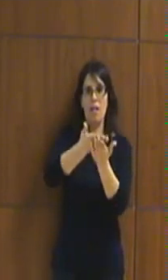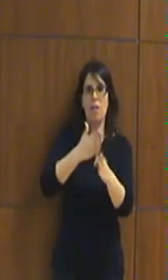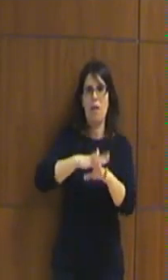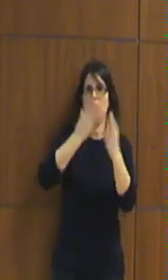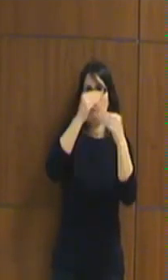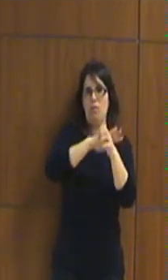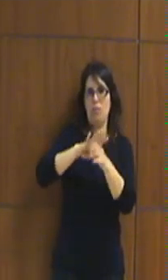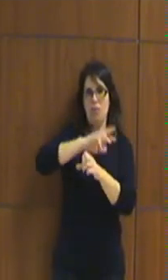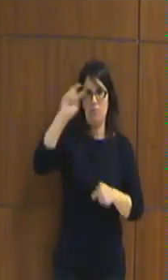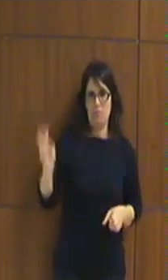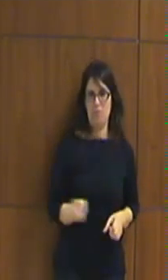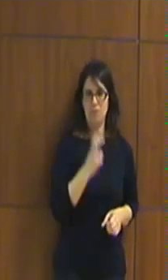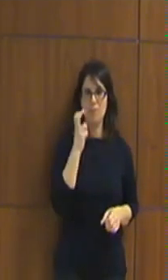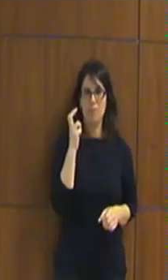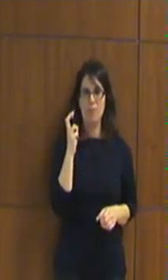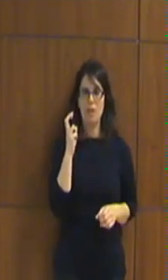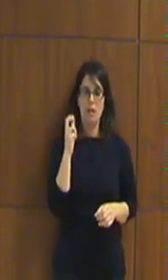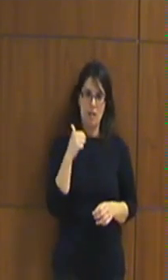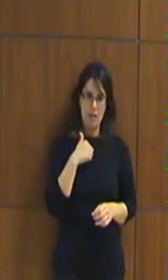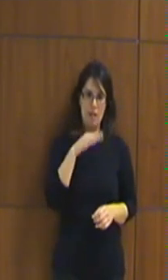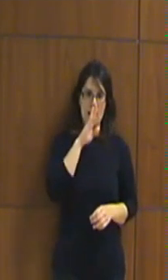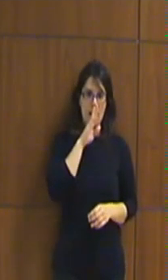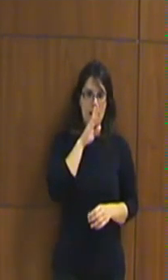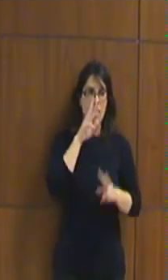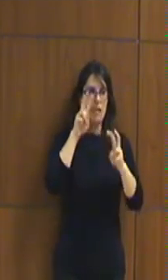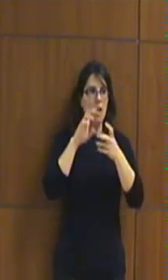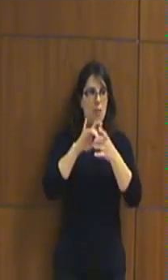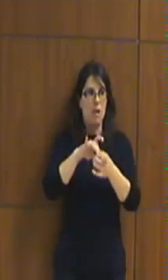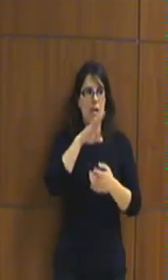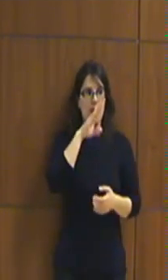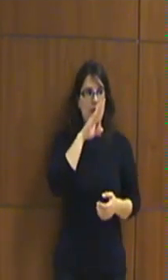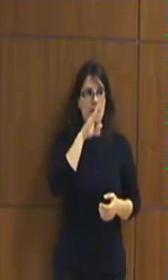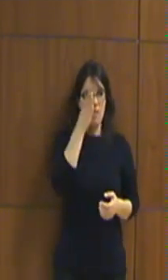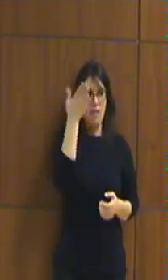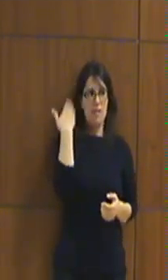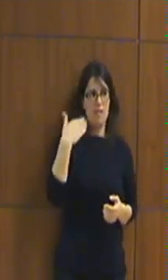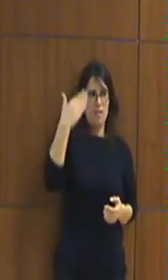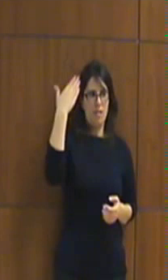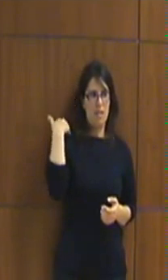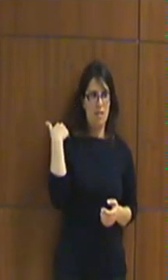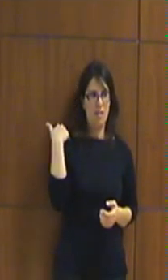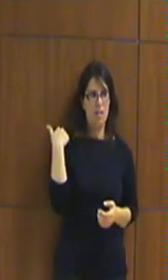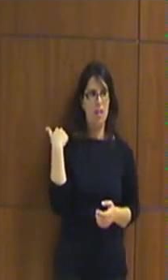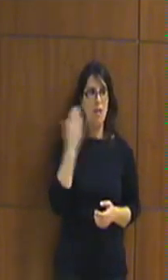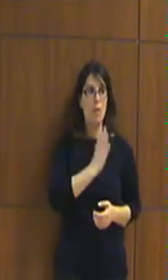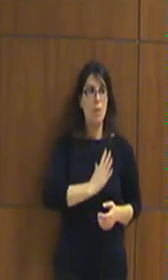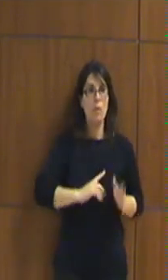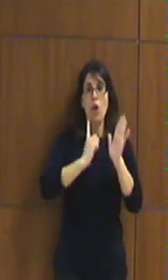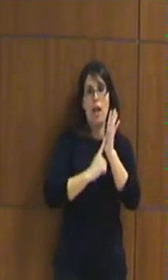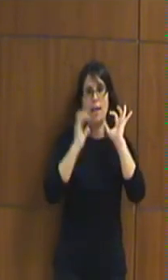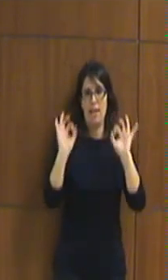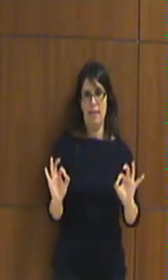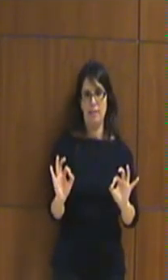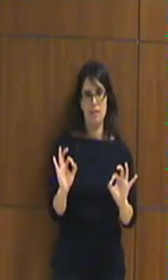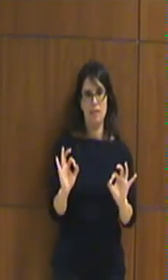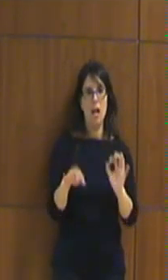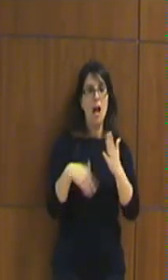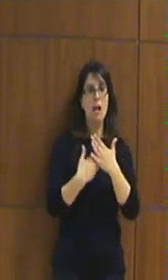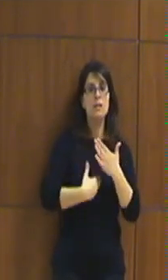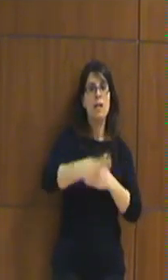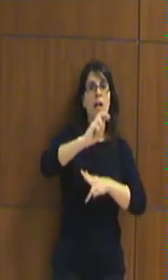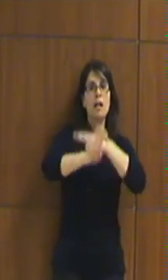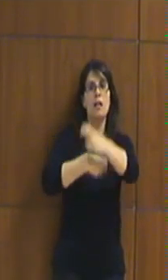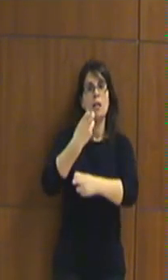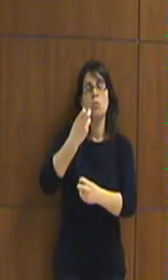ámbitos. Y yo volvía un poco al tema de la LISME diciendo, bueno, la LISME efectivamente con vosotros, de momento es lo que hay y hasta que no se normalice, pues viene bien,